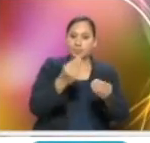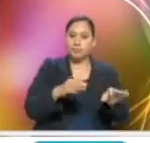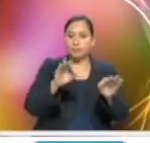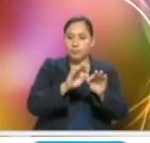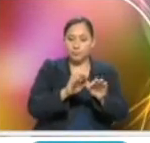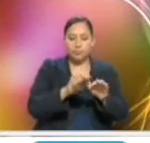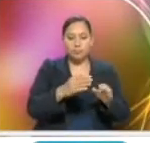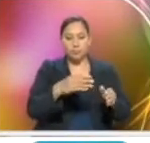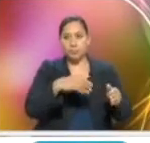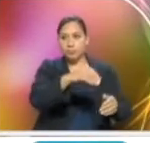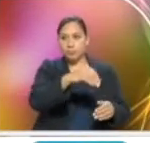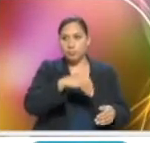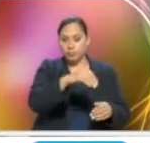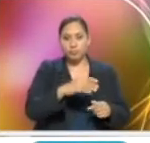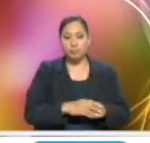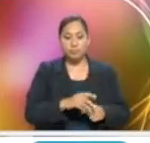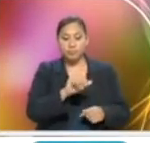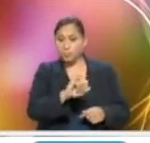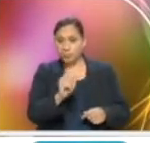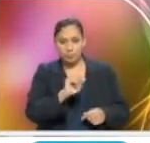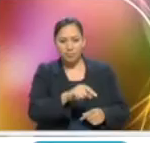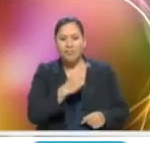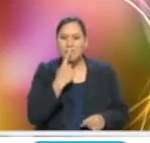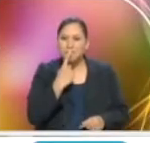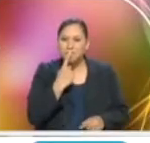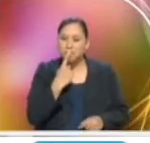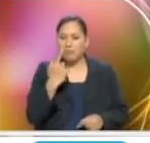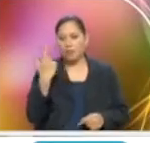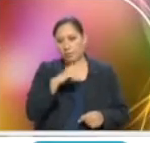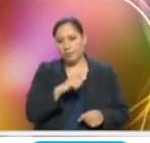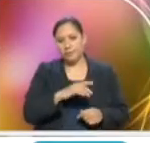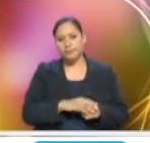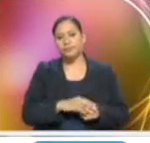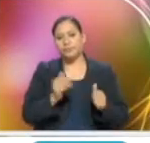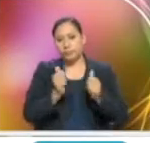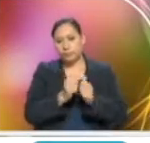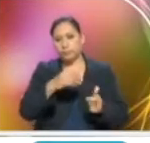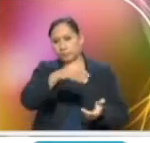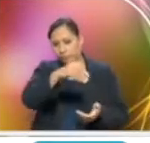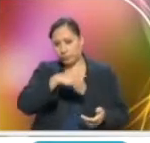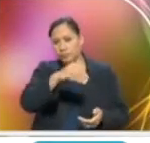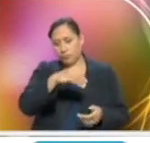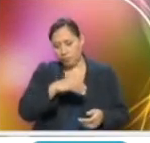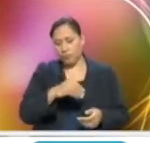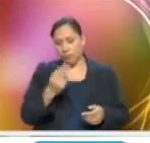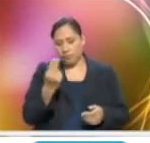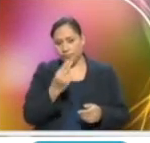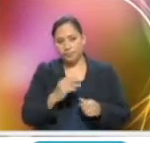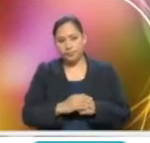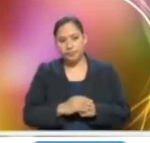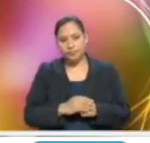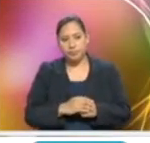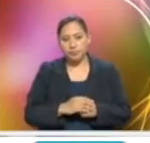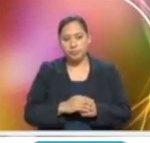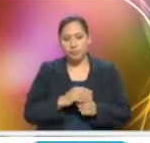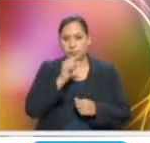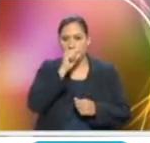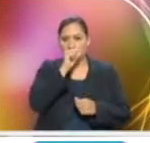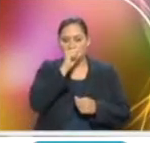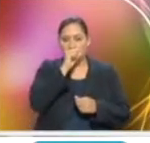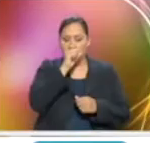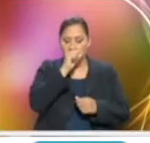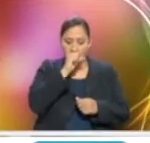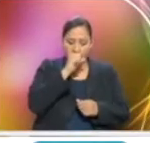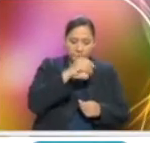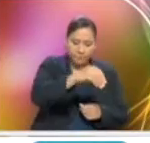pongan así directo sin cocinar, porque sabe crudo, ¿no? El puré de Esto, tomate, ok, claro. tienes que guisarlo, hay que ponerle sal, Sazonarlo,